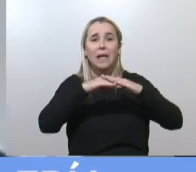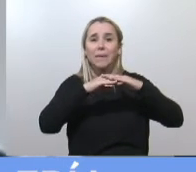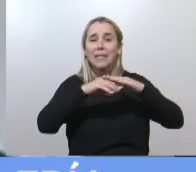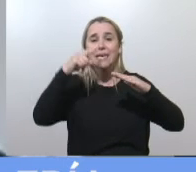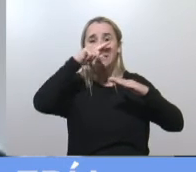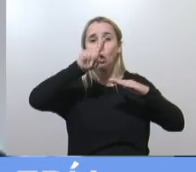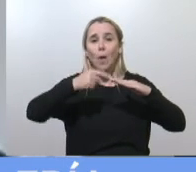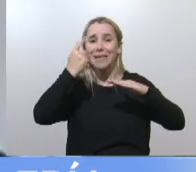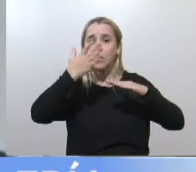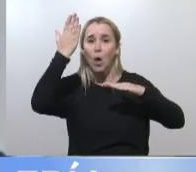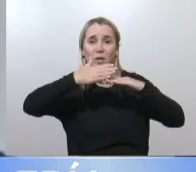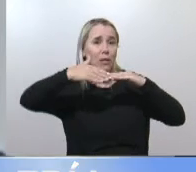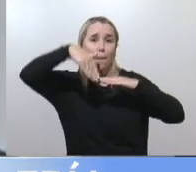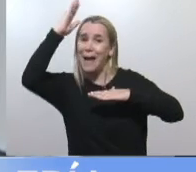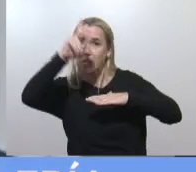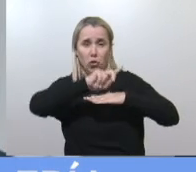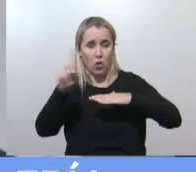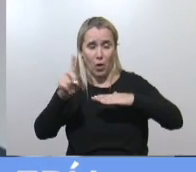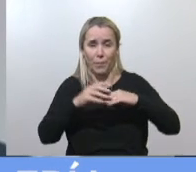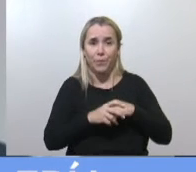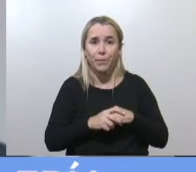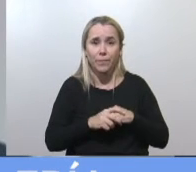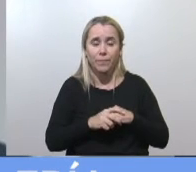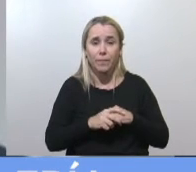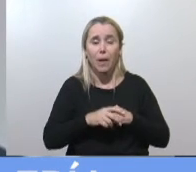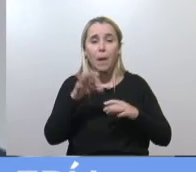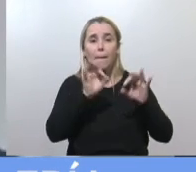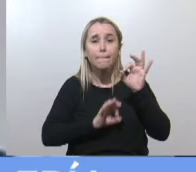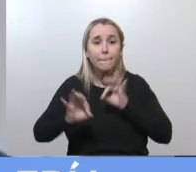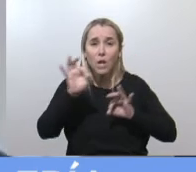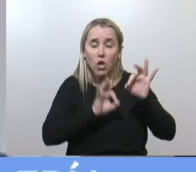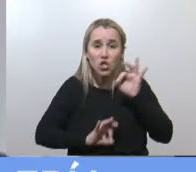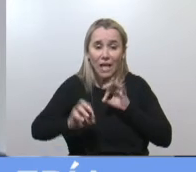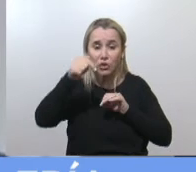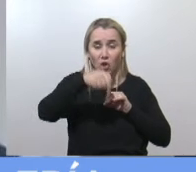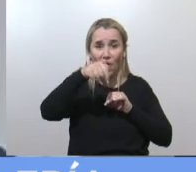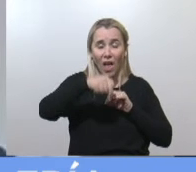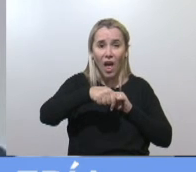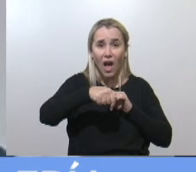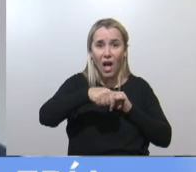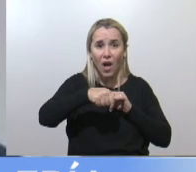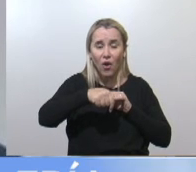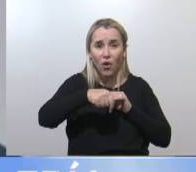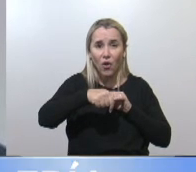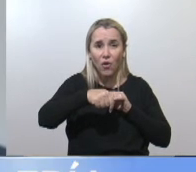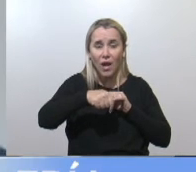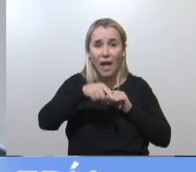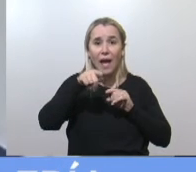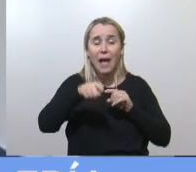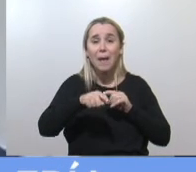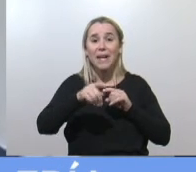el 7,5%. En el proyecto en tratamiento y para el